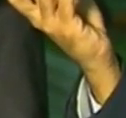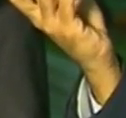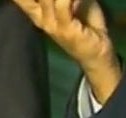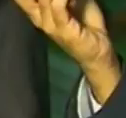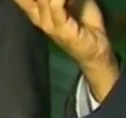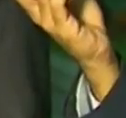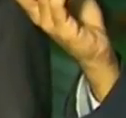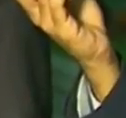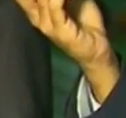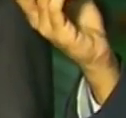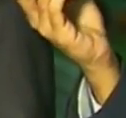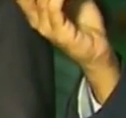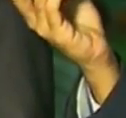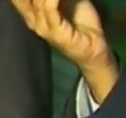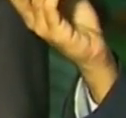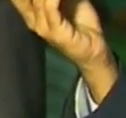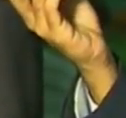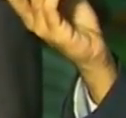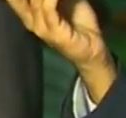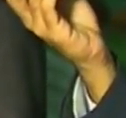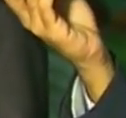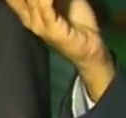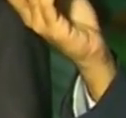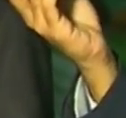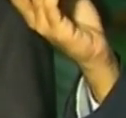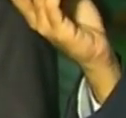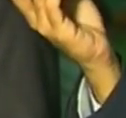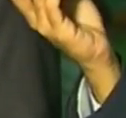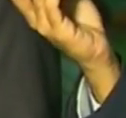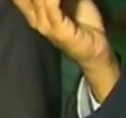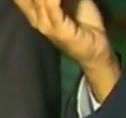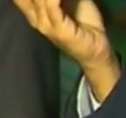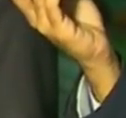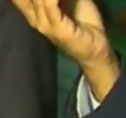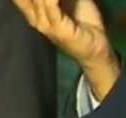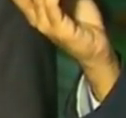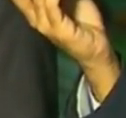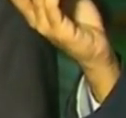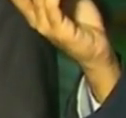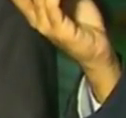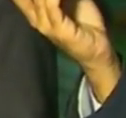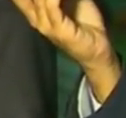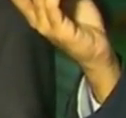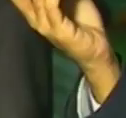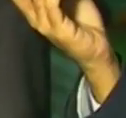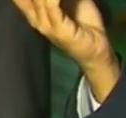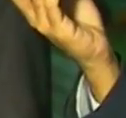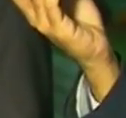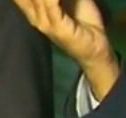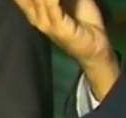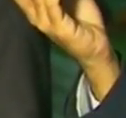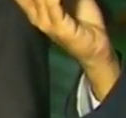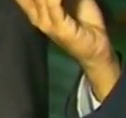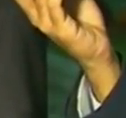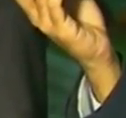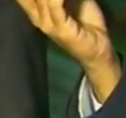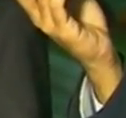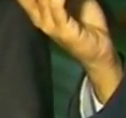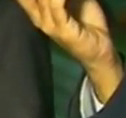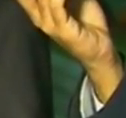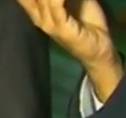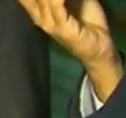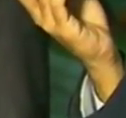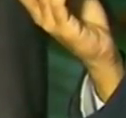la democracia, la justicia social, los derechos humanos, la eficiencia, el diálogo,